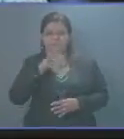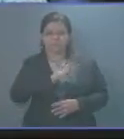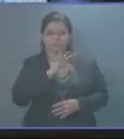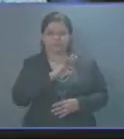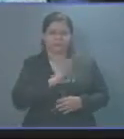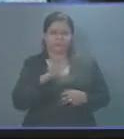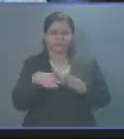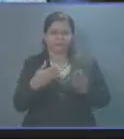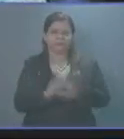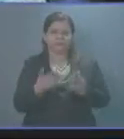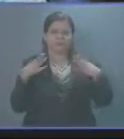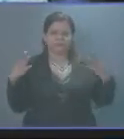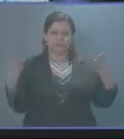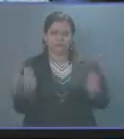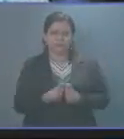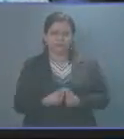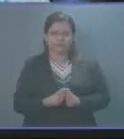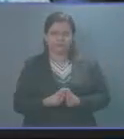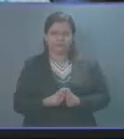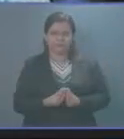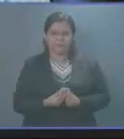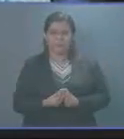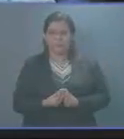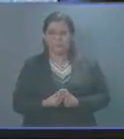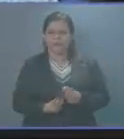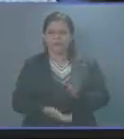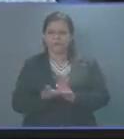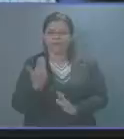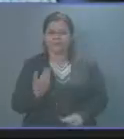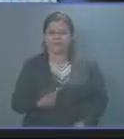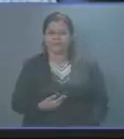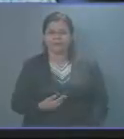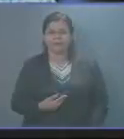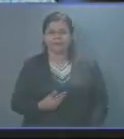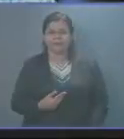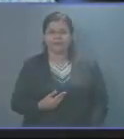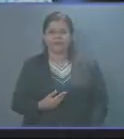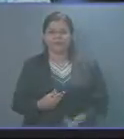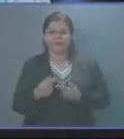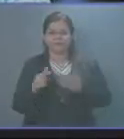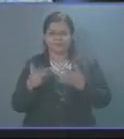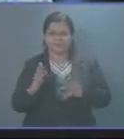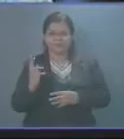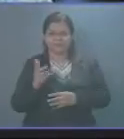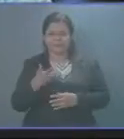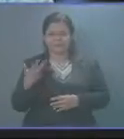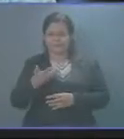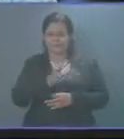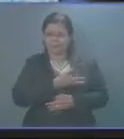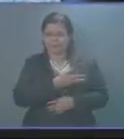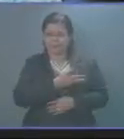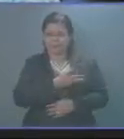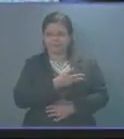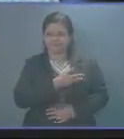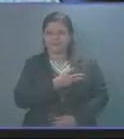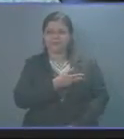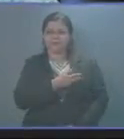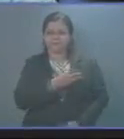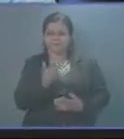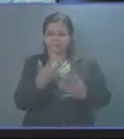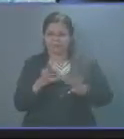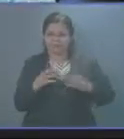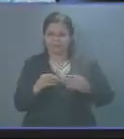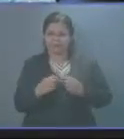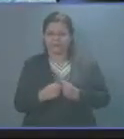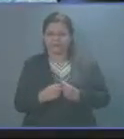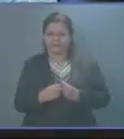la sociedad salvadoreña. Romano 4. Que en consideración a que el señor David Ixo culmina